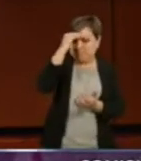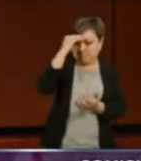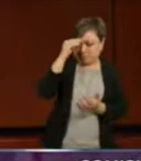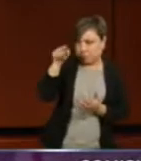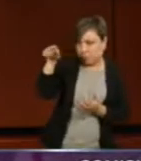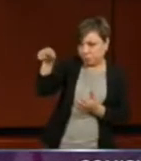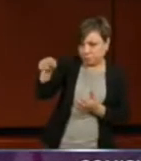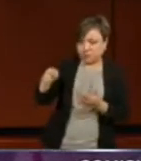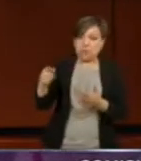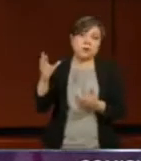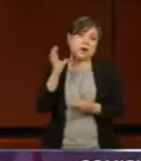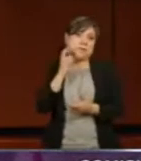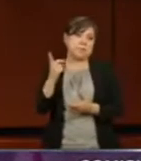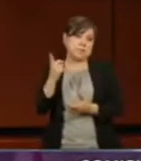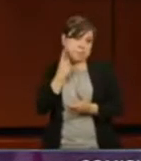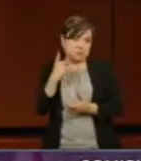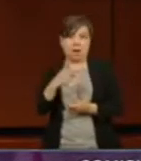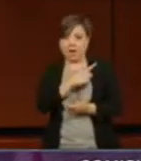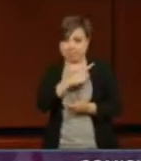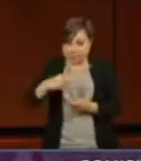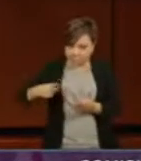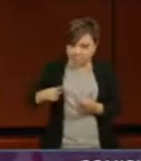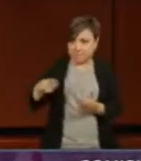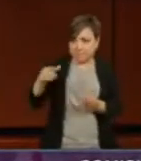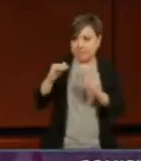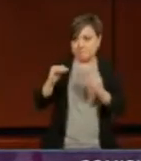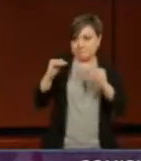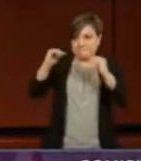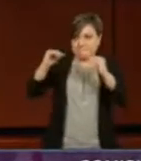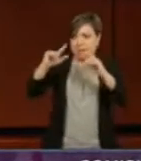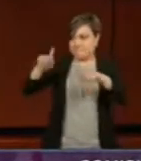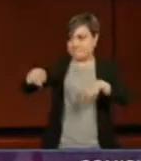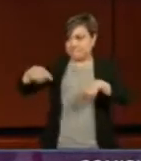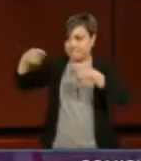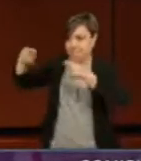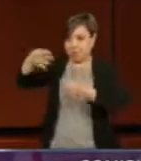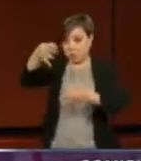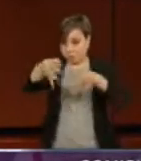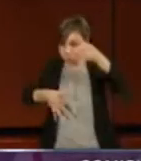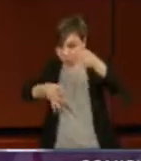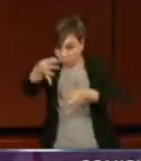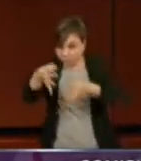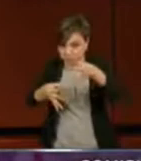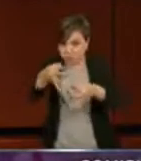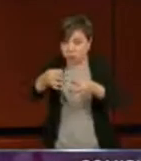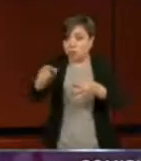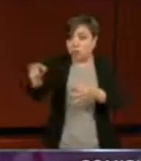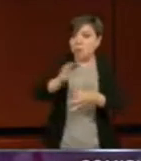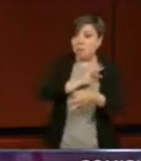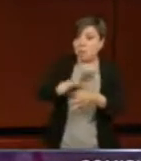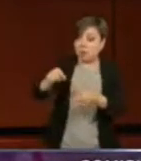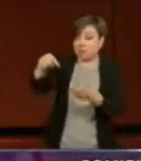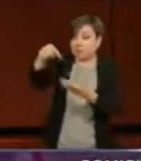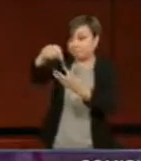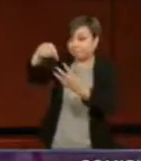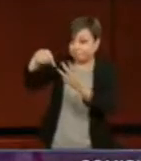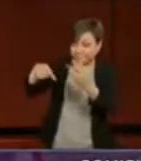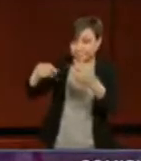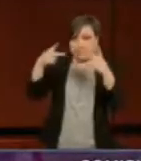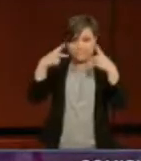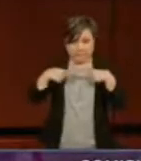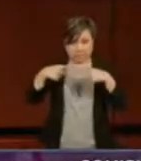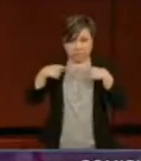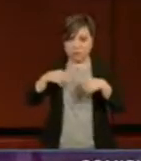Diputados debe elegirse como jurado de procedencia para definir si es procedente o no retirar el fuero